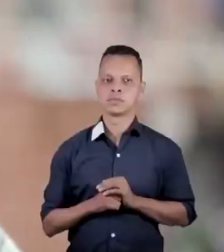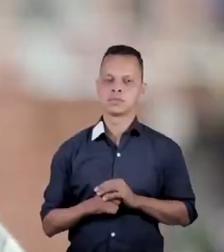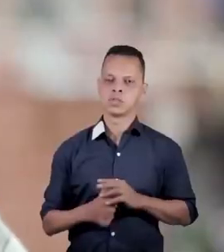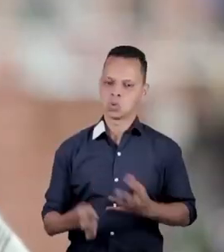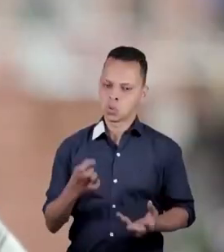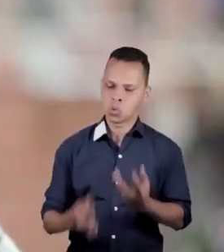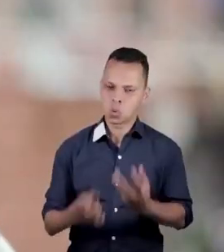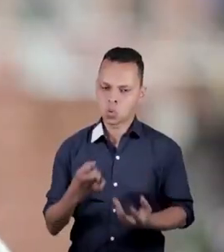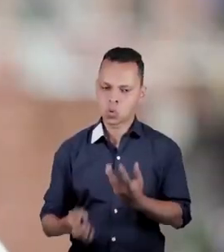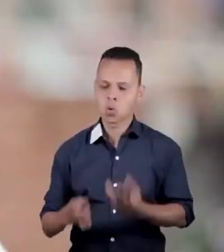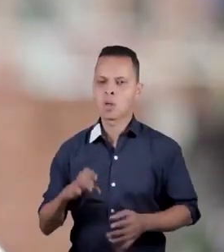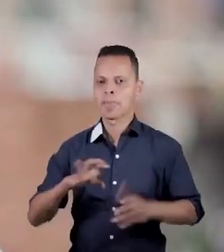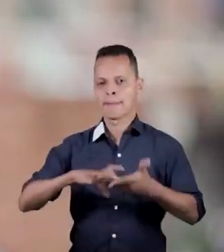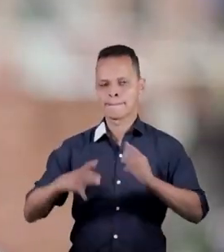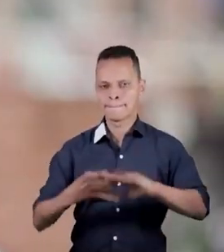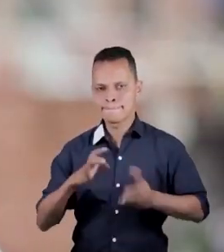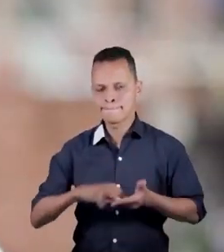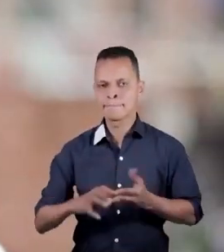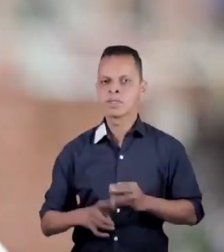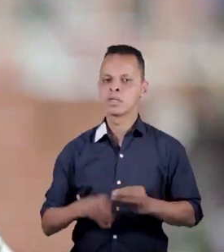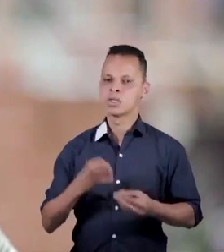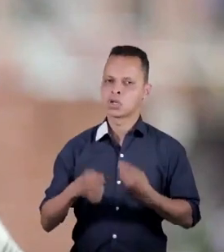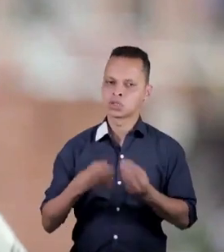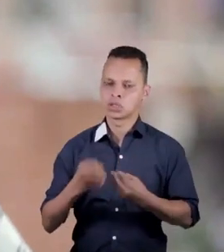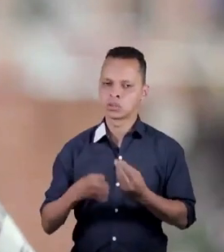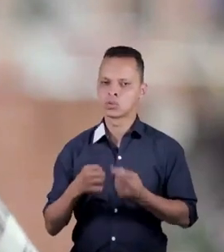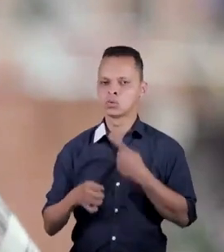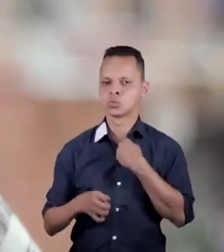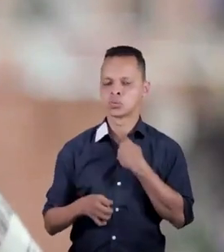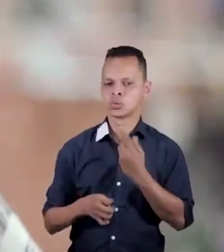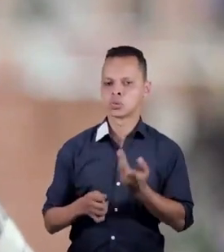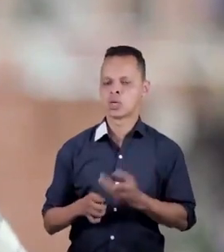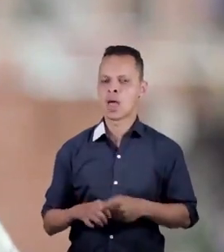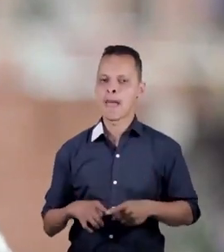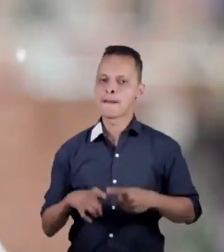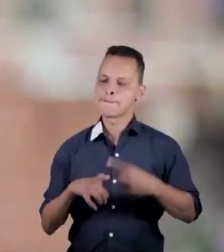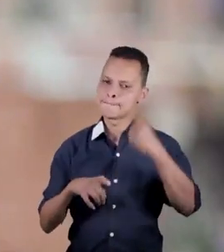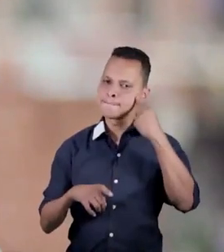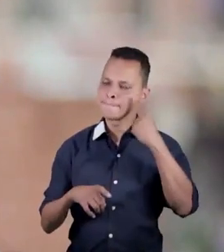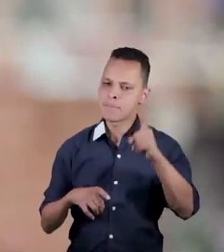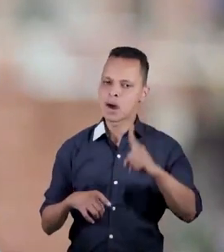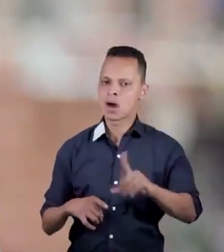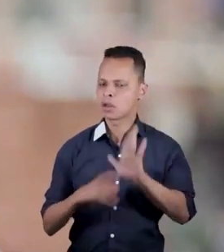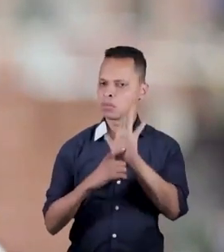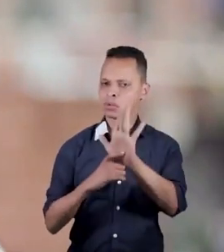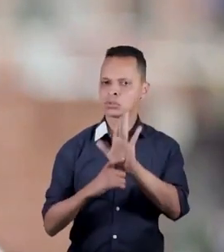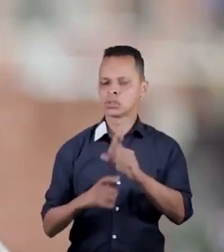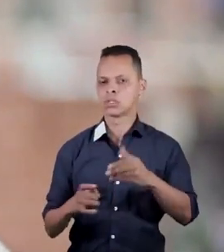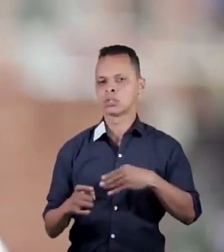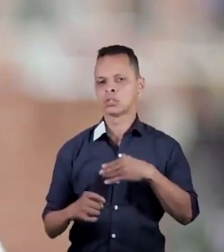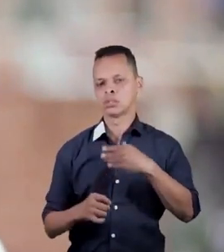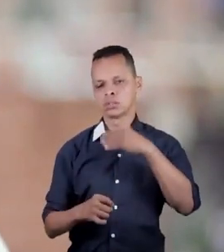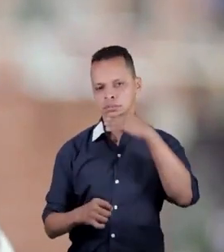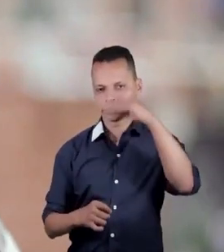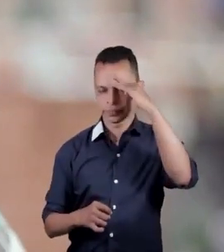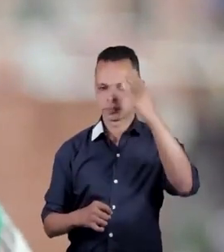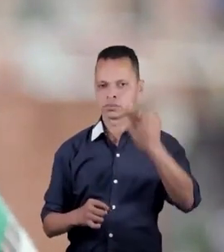Este sancocho comunitario lo quisimos hacer para demostrarle, digamos, a la